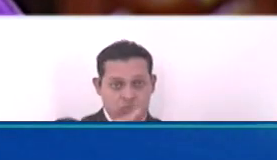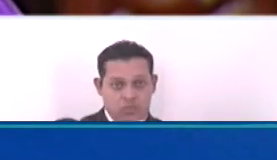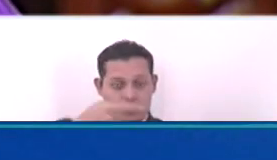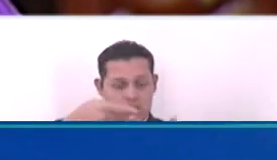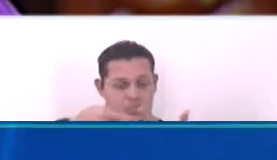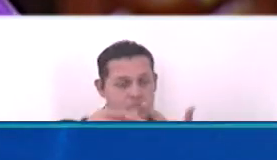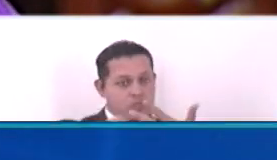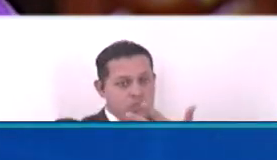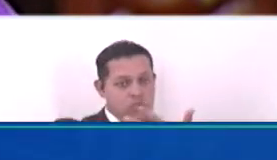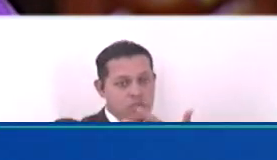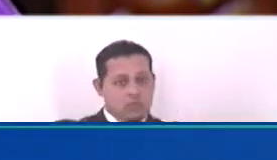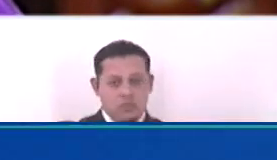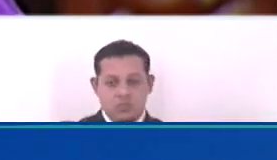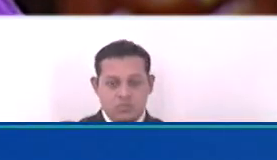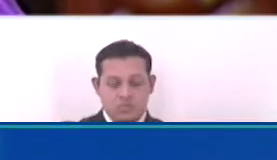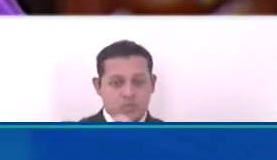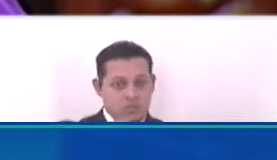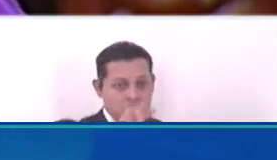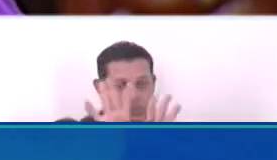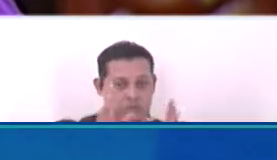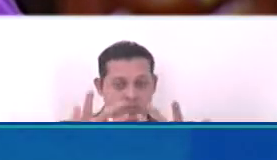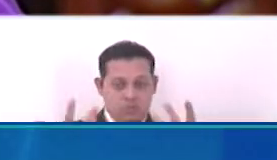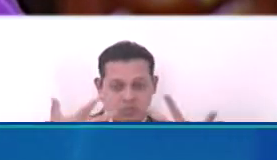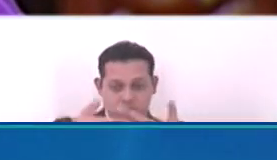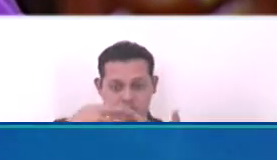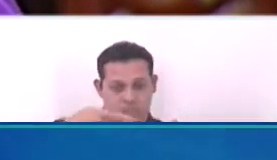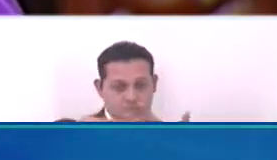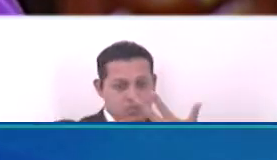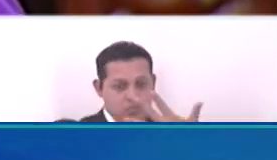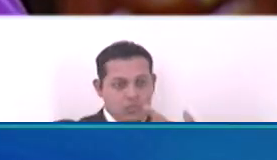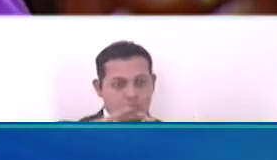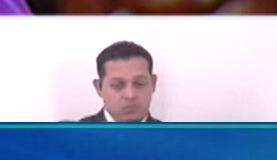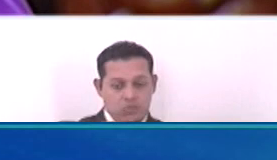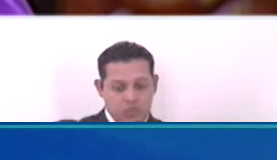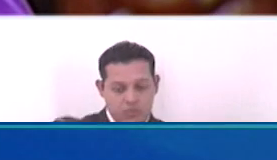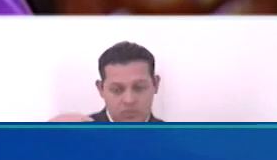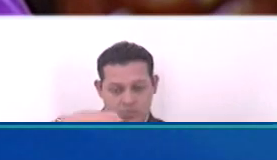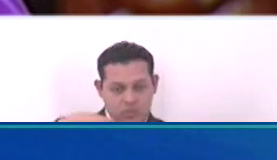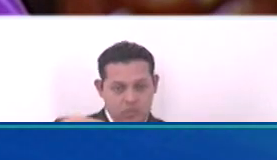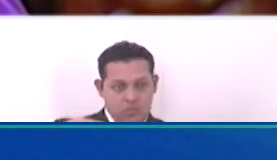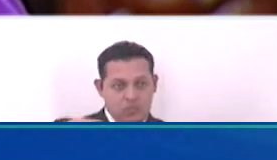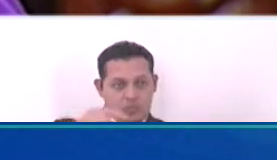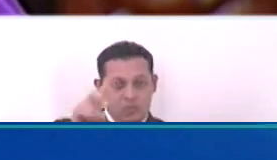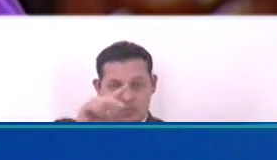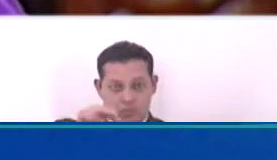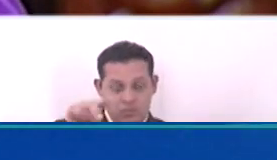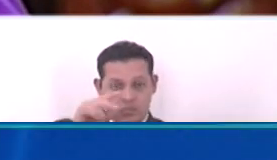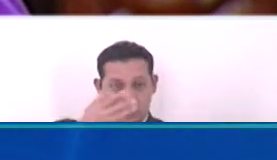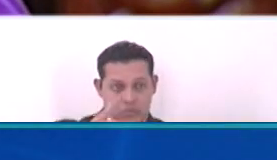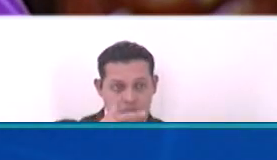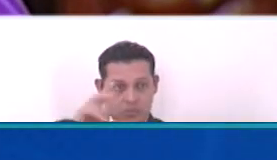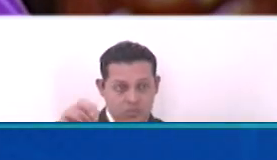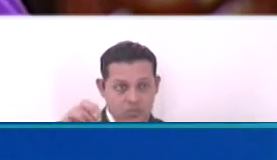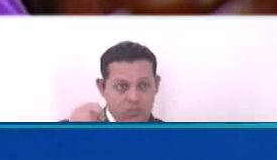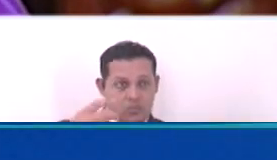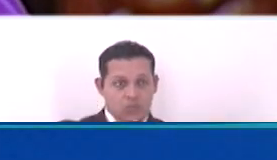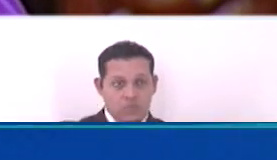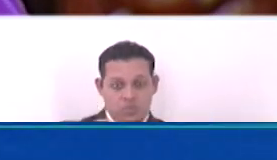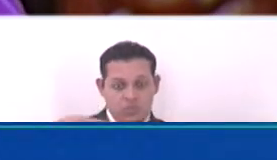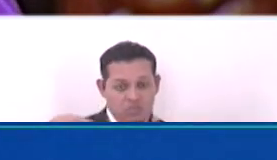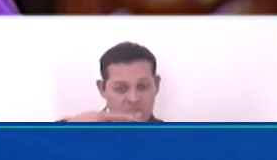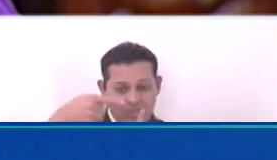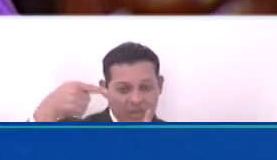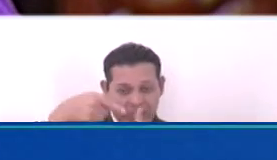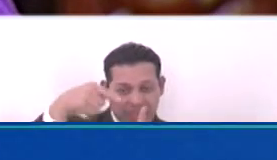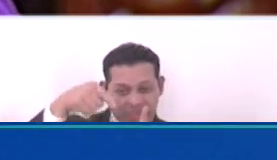la Constitución y debemos de estar claros de eso pero a ustedes colegas sean les encanta señalar